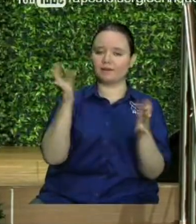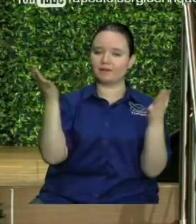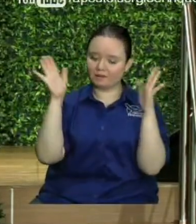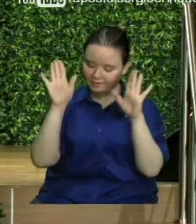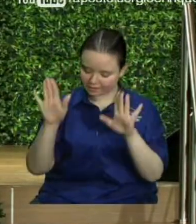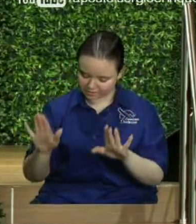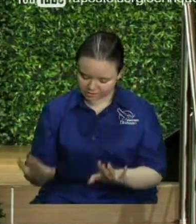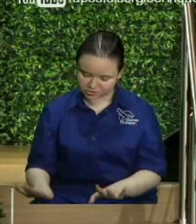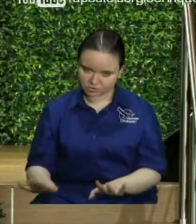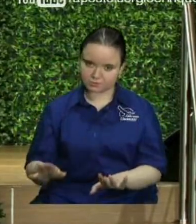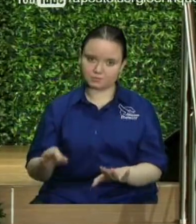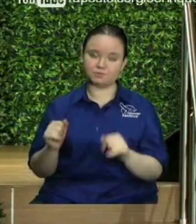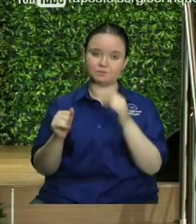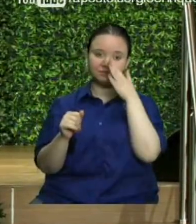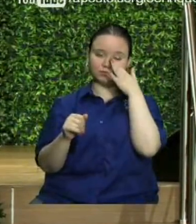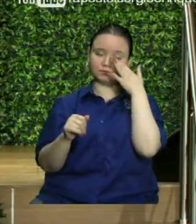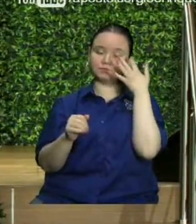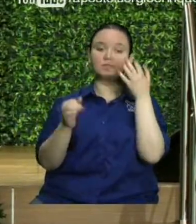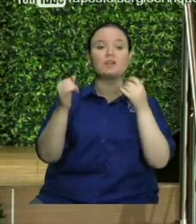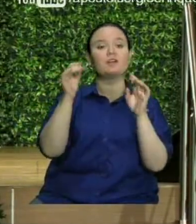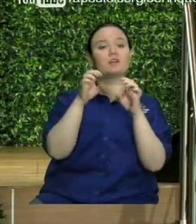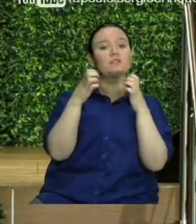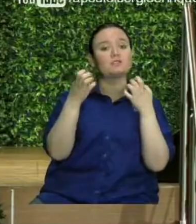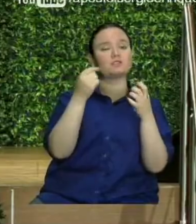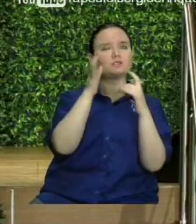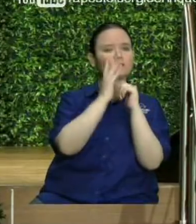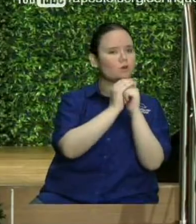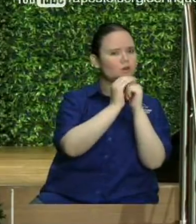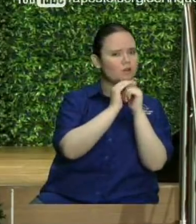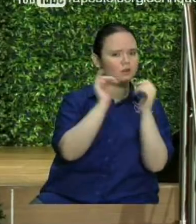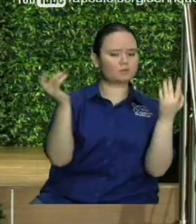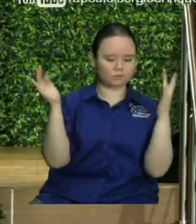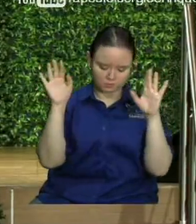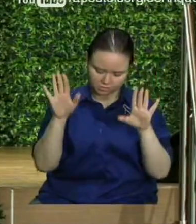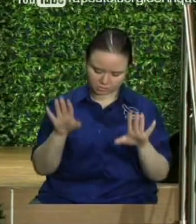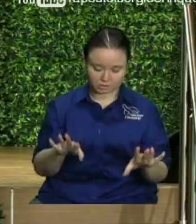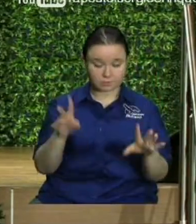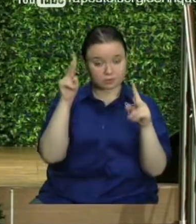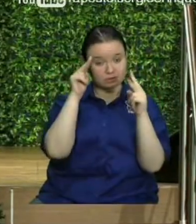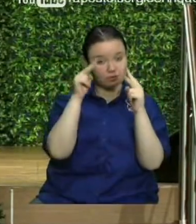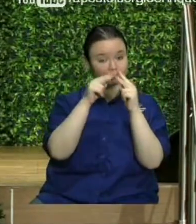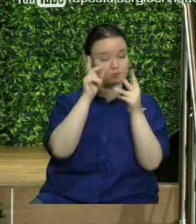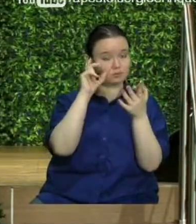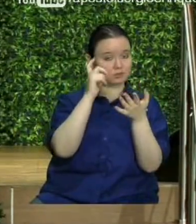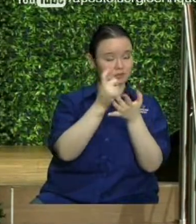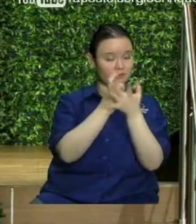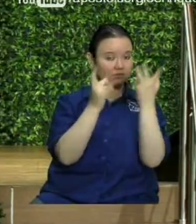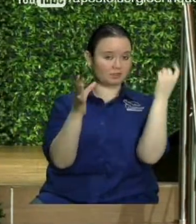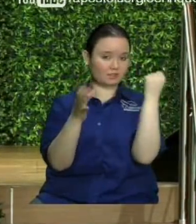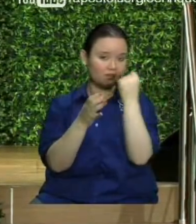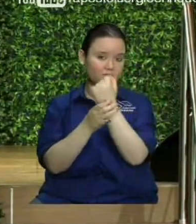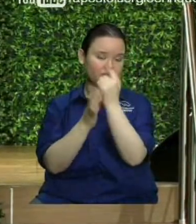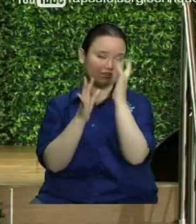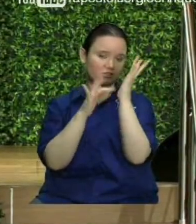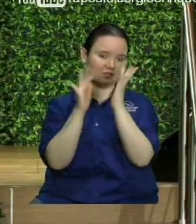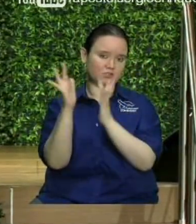diezmamos, los que intercedemos y los que conocemos y creemos en el sacrificio del